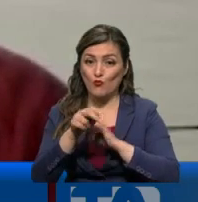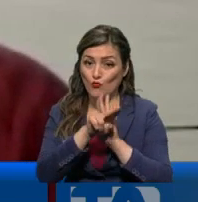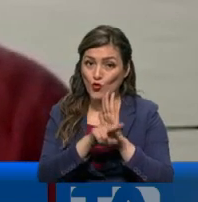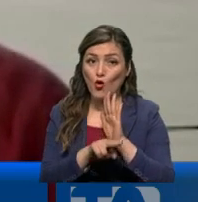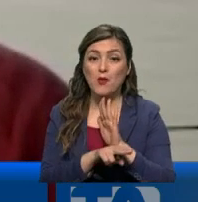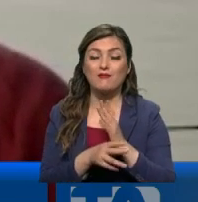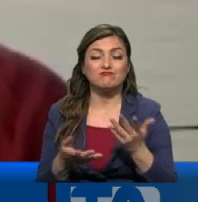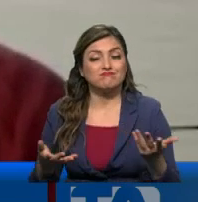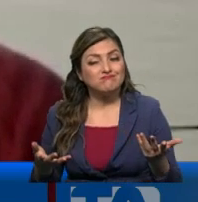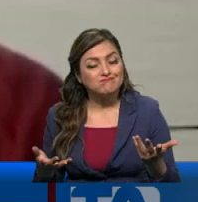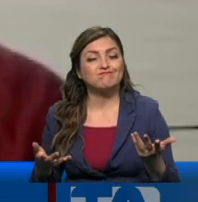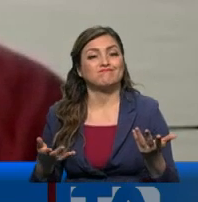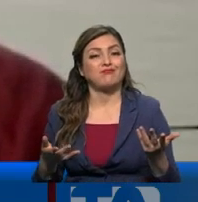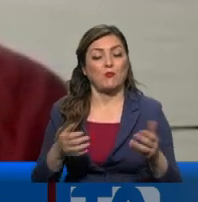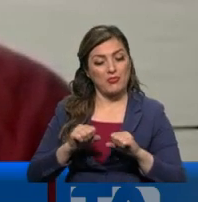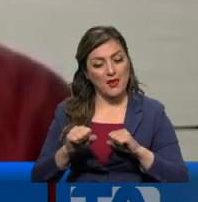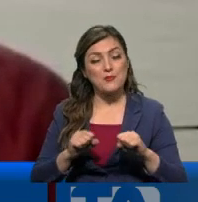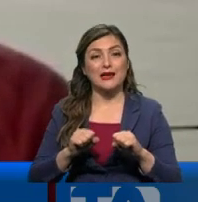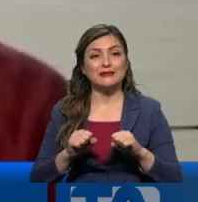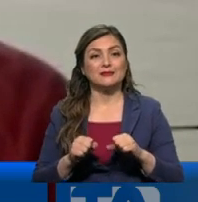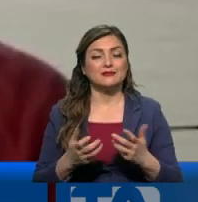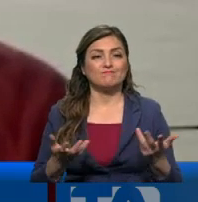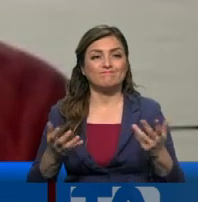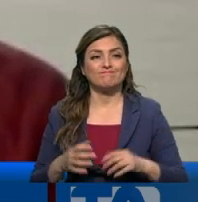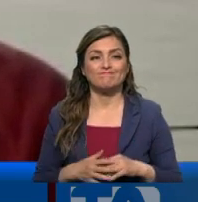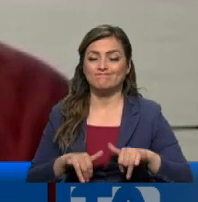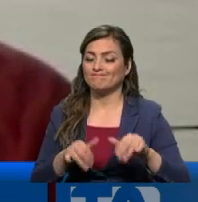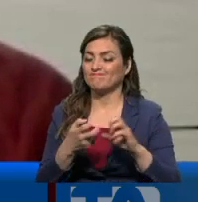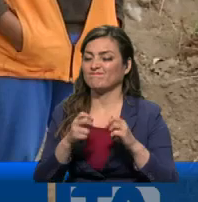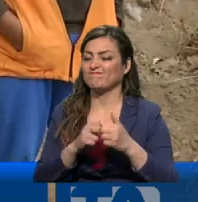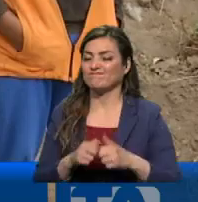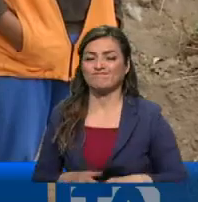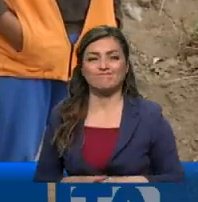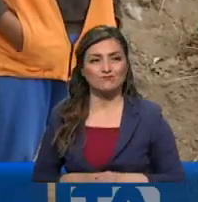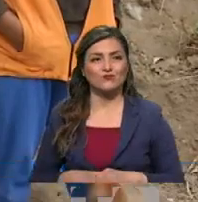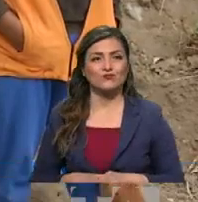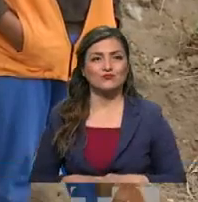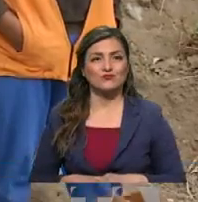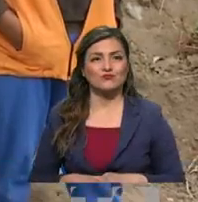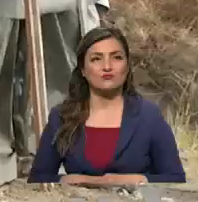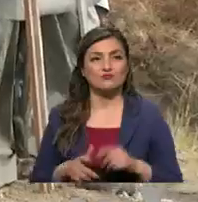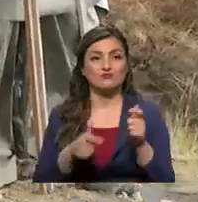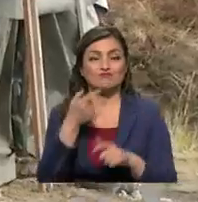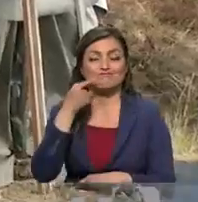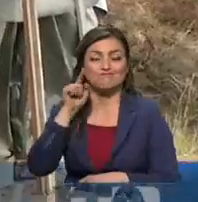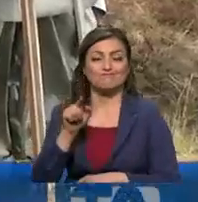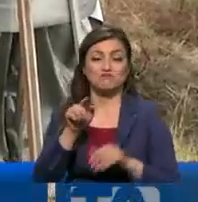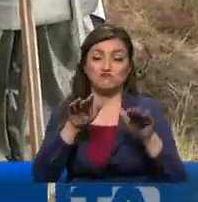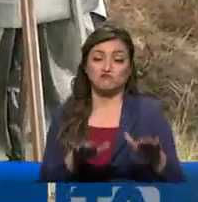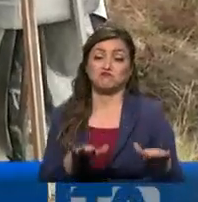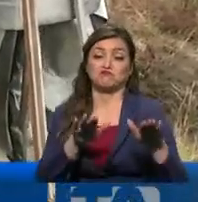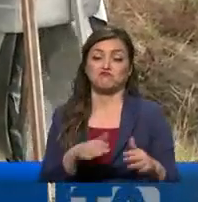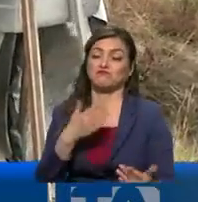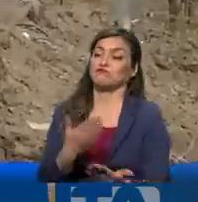normativa, una dinámica en lo que es la tramitología, pues esto seguirá en auge. Estas personas aseguraron que no se irán del lugar,